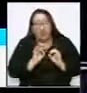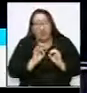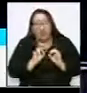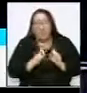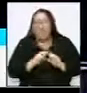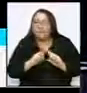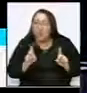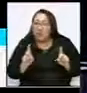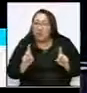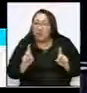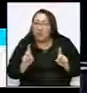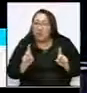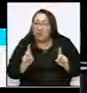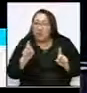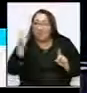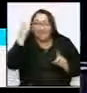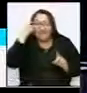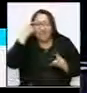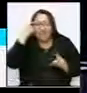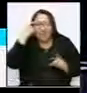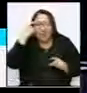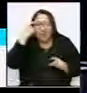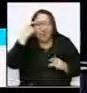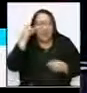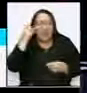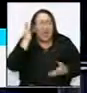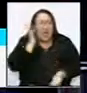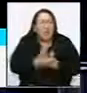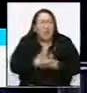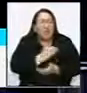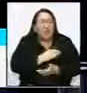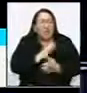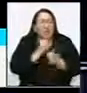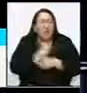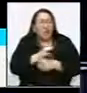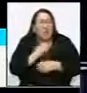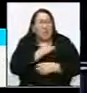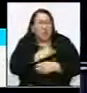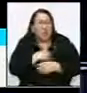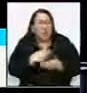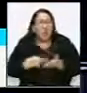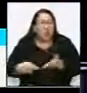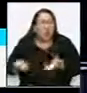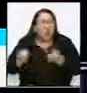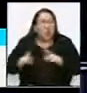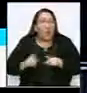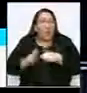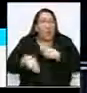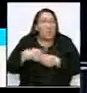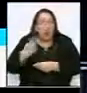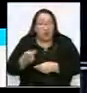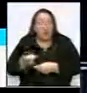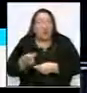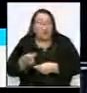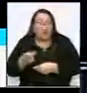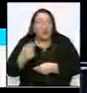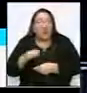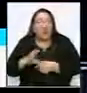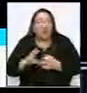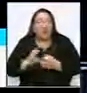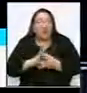Pero habría que ser muy iluso para censurar a un Consejo de Ministros cuando al segundo ya hay la